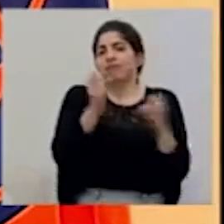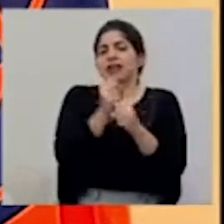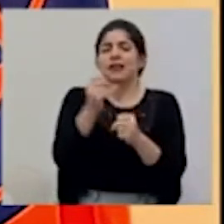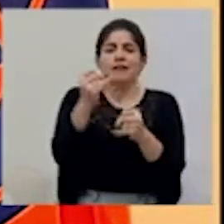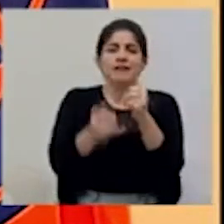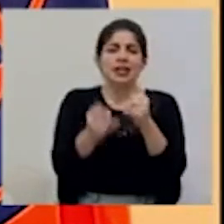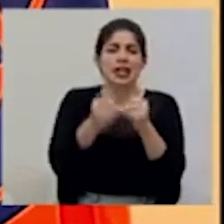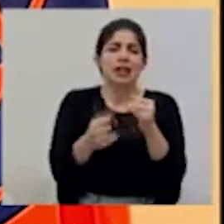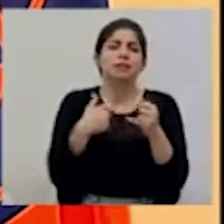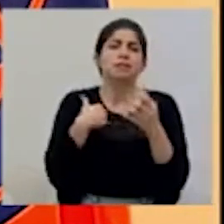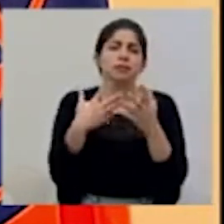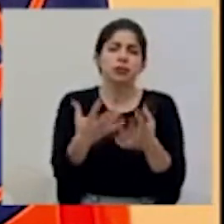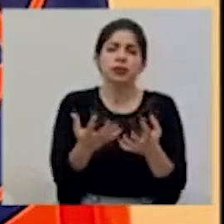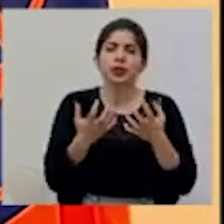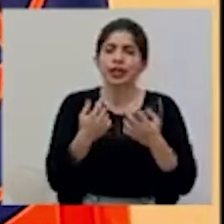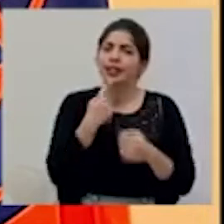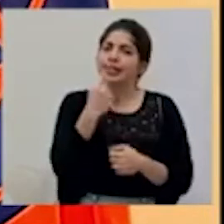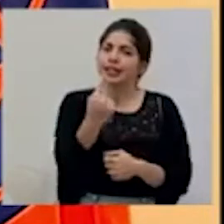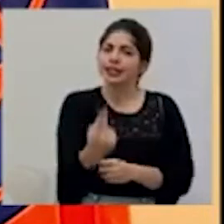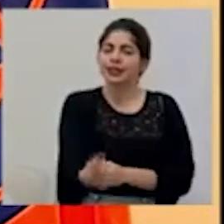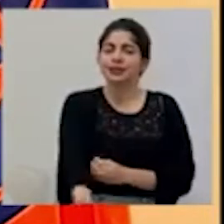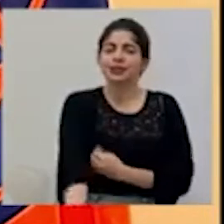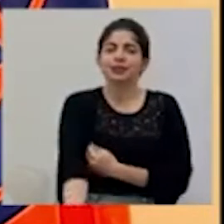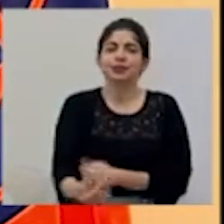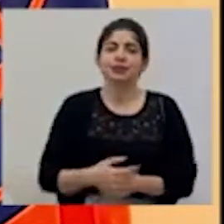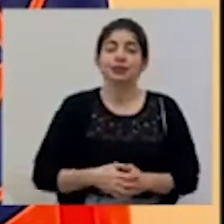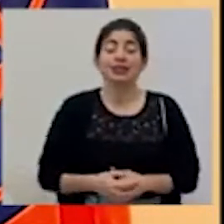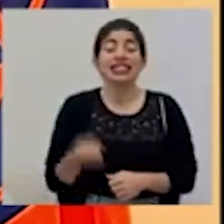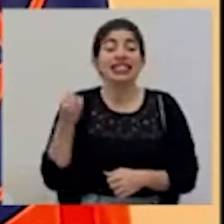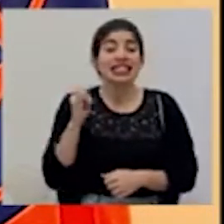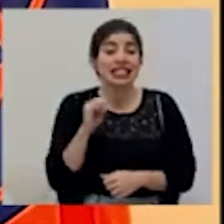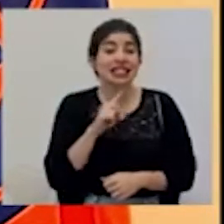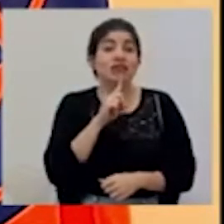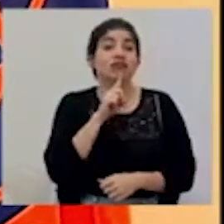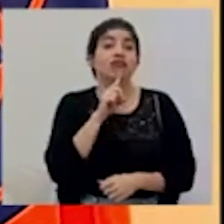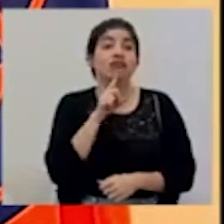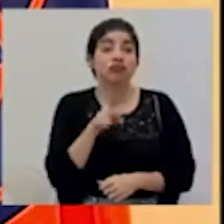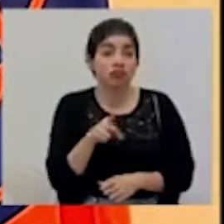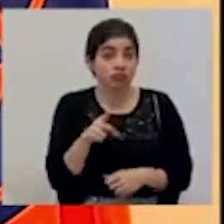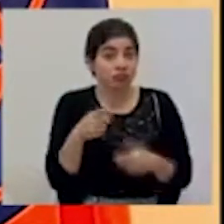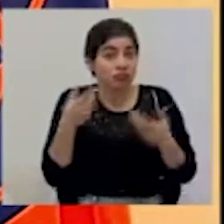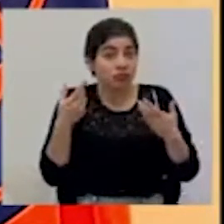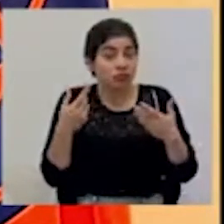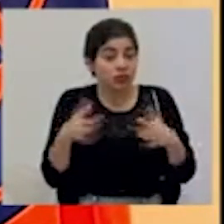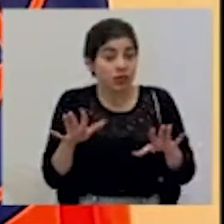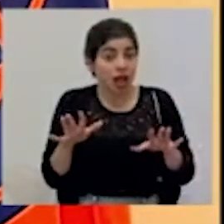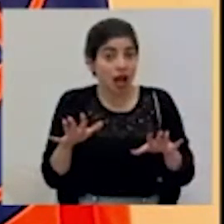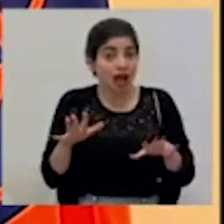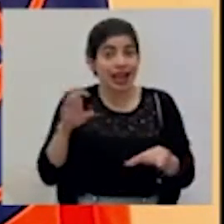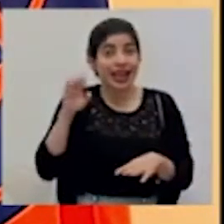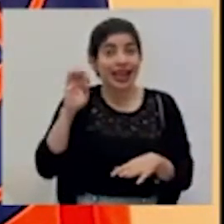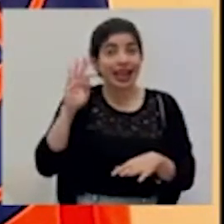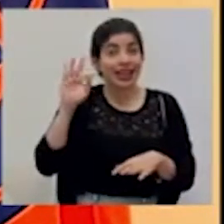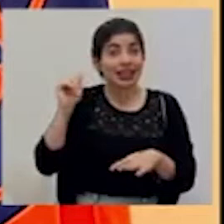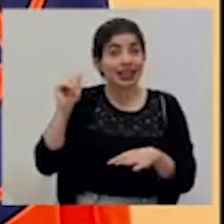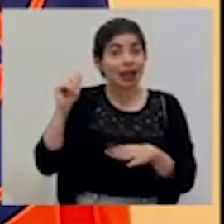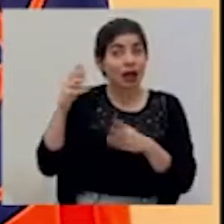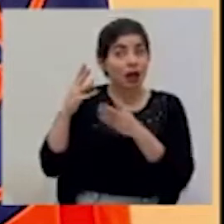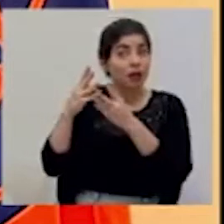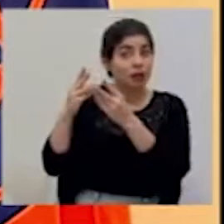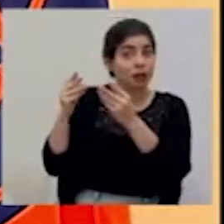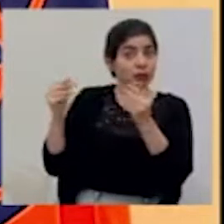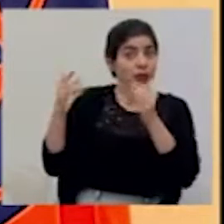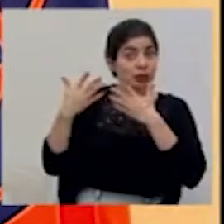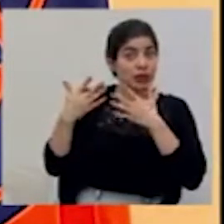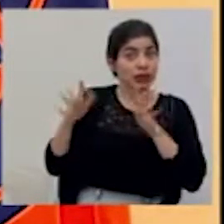quisiera mencionar que, si bien es cierto, ya pasó la influencia de ETA, este